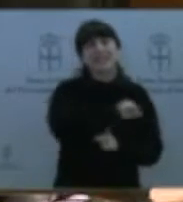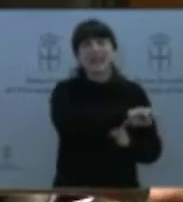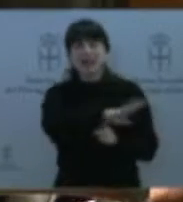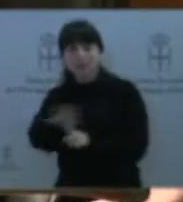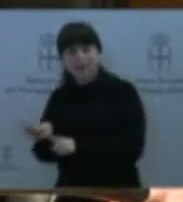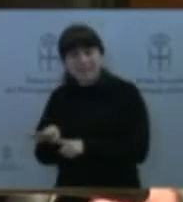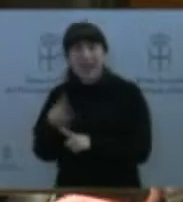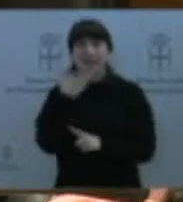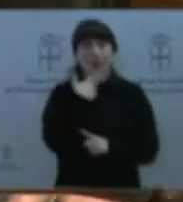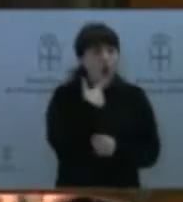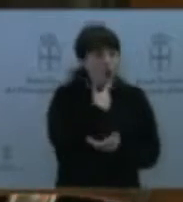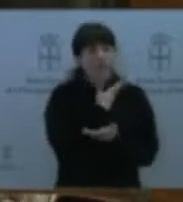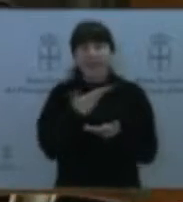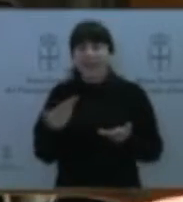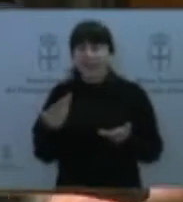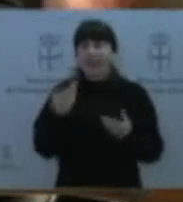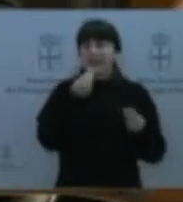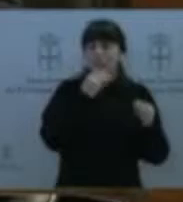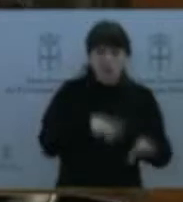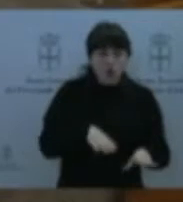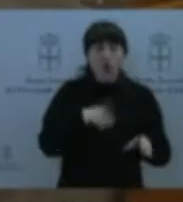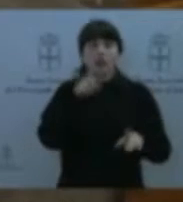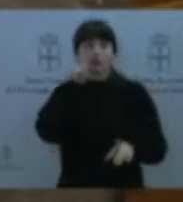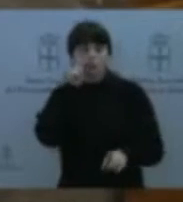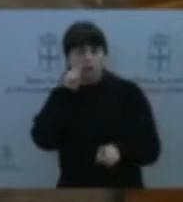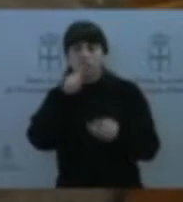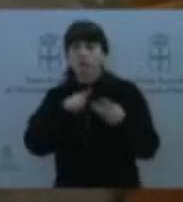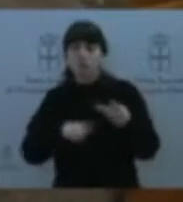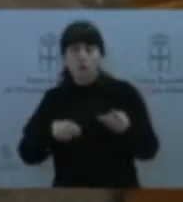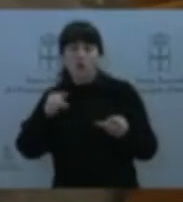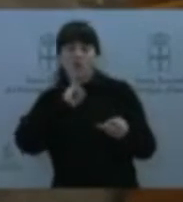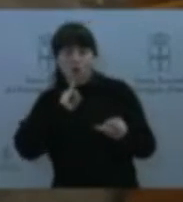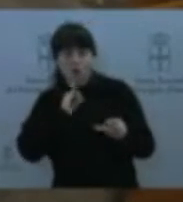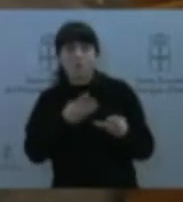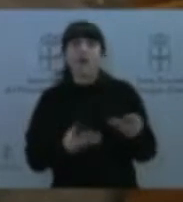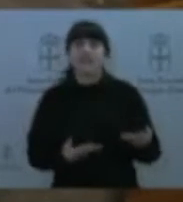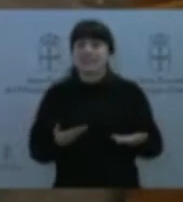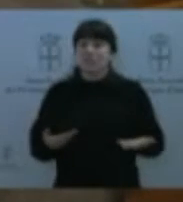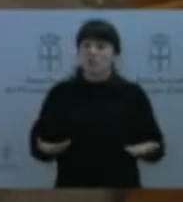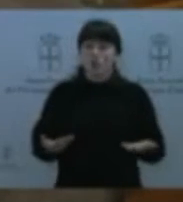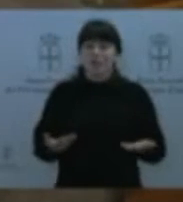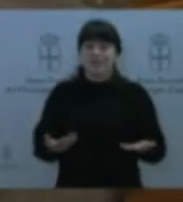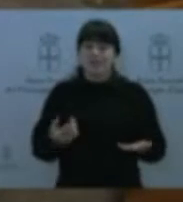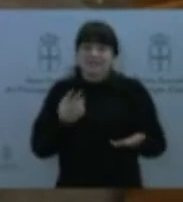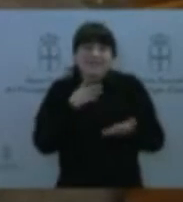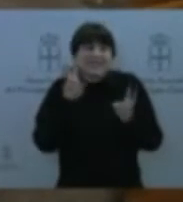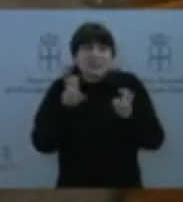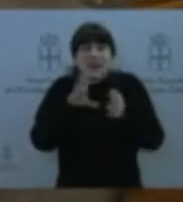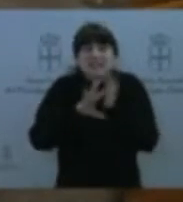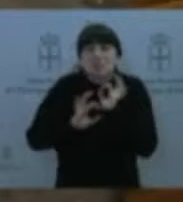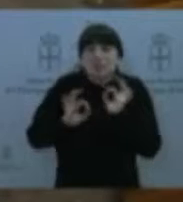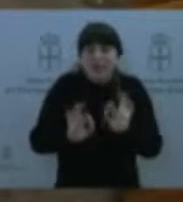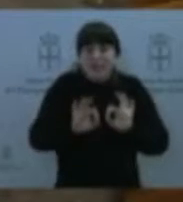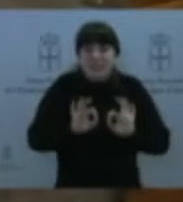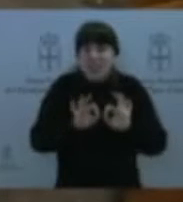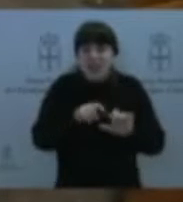históricos, turísticos y conocimiento de idiomas. Por lo tanto, quizá la cuestión de la especialidad en un puesto tan específico como estos